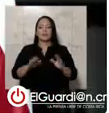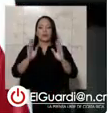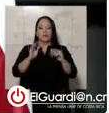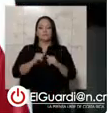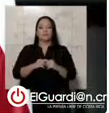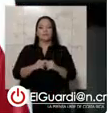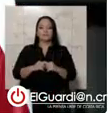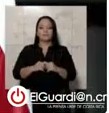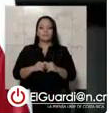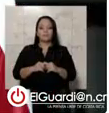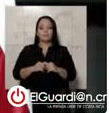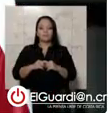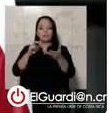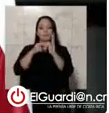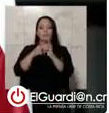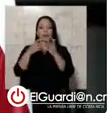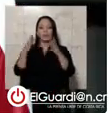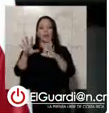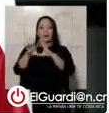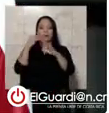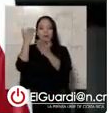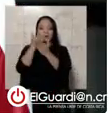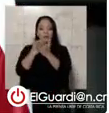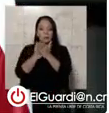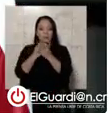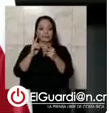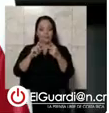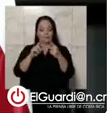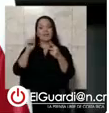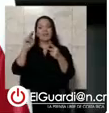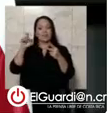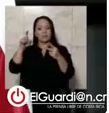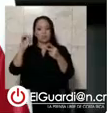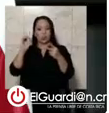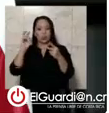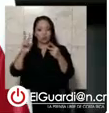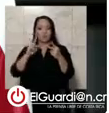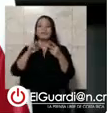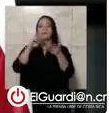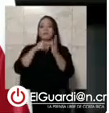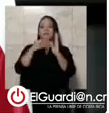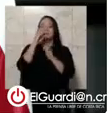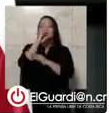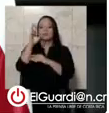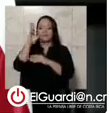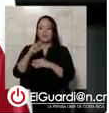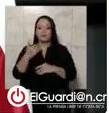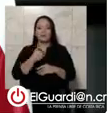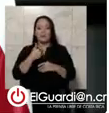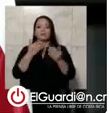nos saca de las listas, nos pone en el anexo 2, que significa que Costa Rica